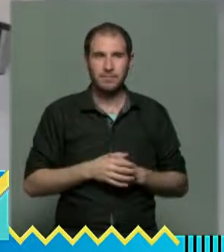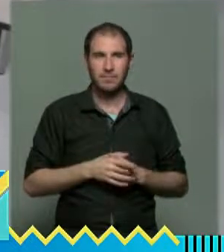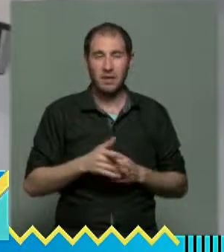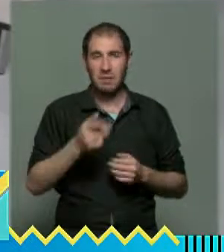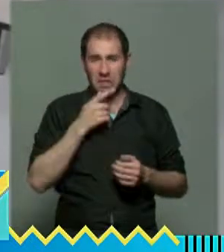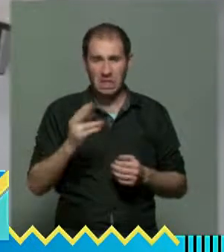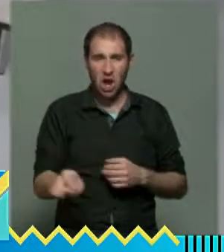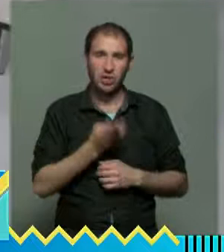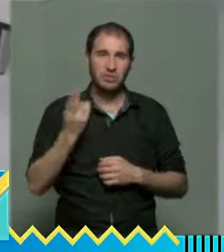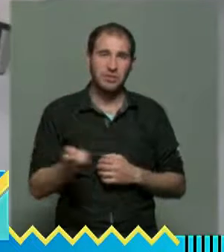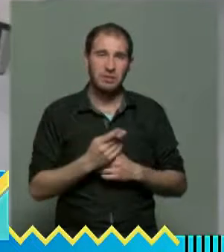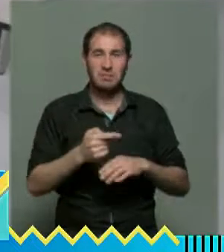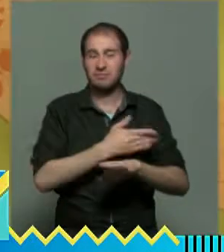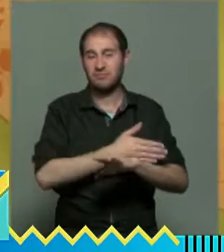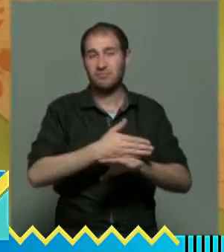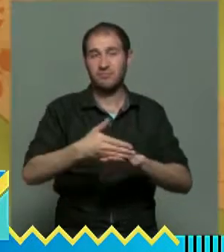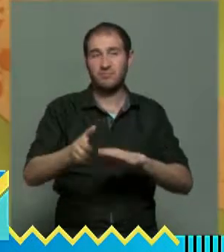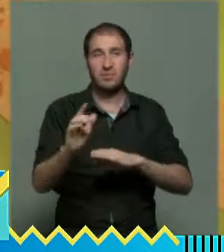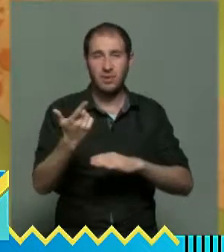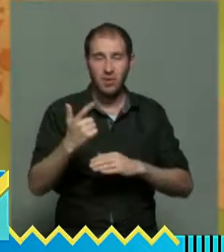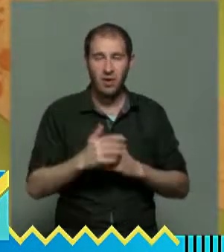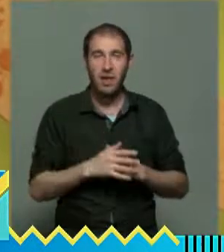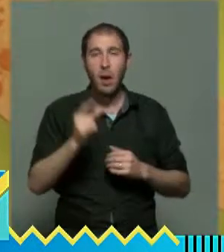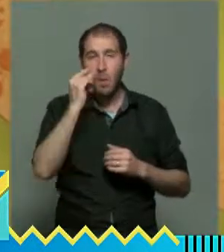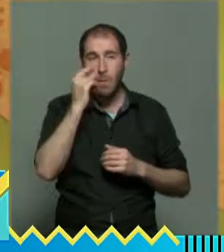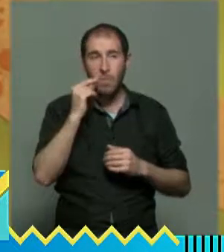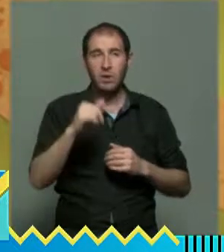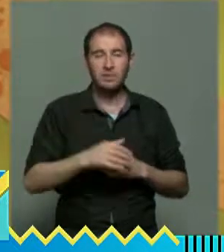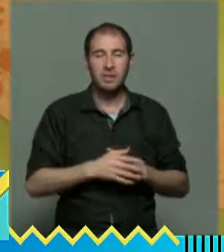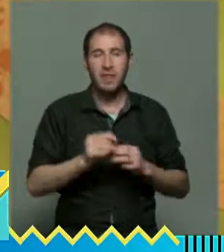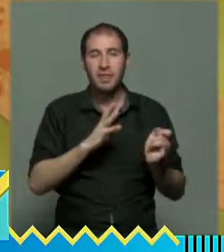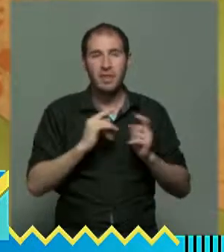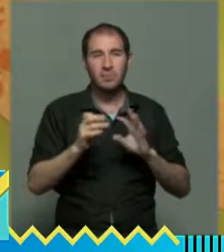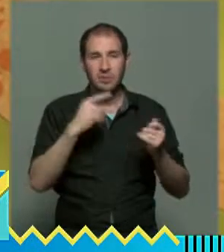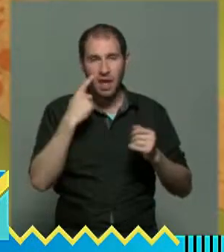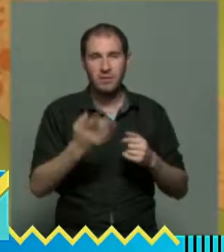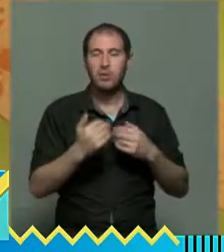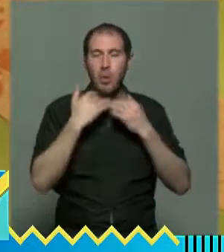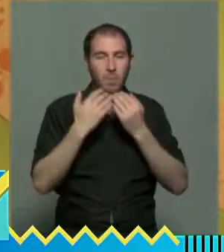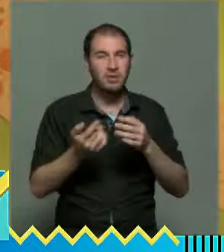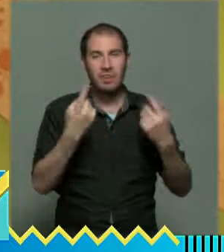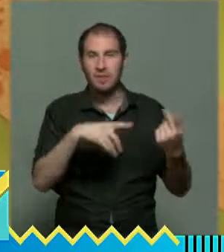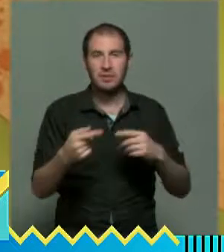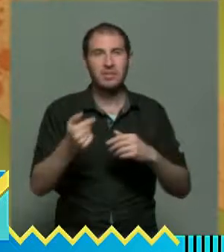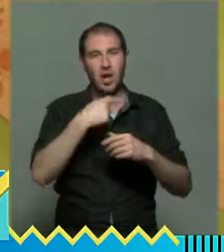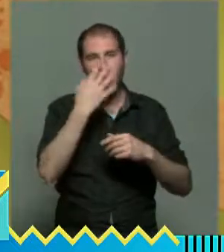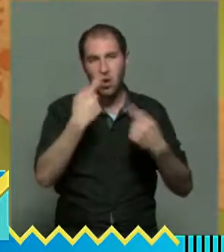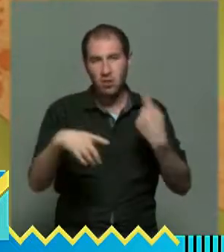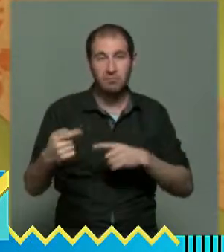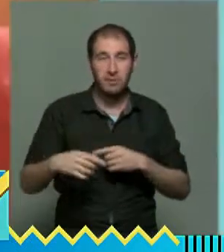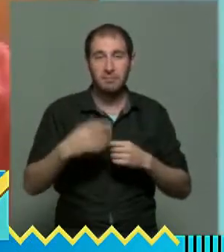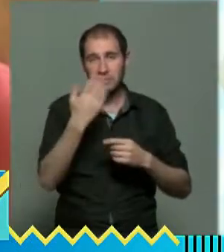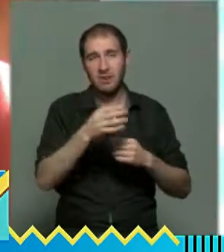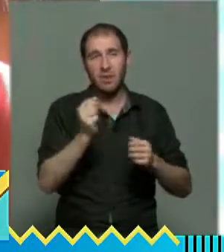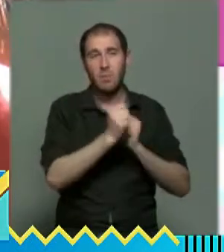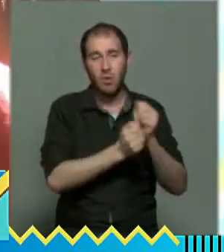de nada, no hay una continuidad en realidad de la política, de la discusión, de decir, bueno, más allá de la diferencia de colores, y bueno, hay un productor que